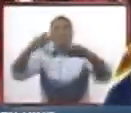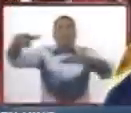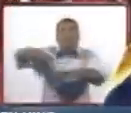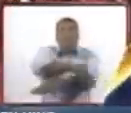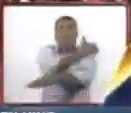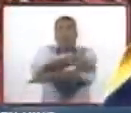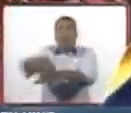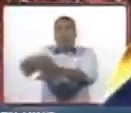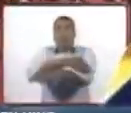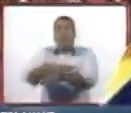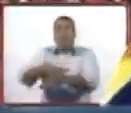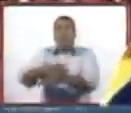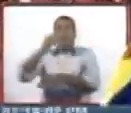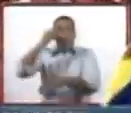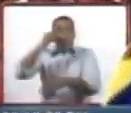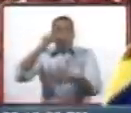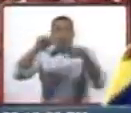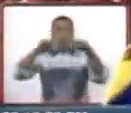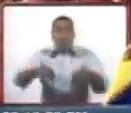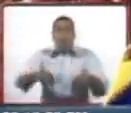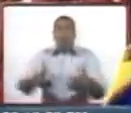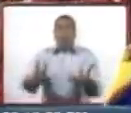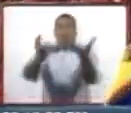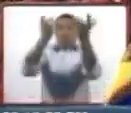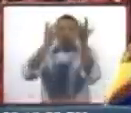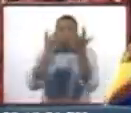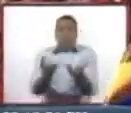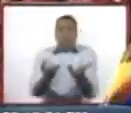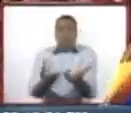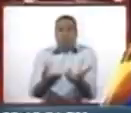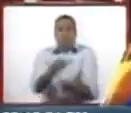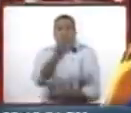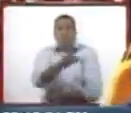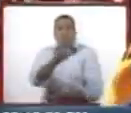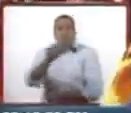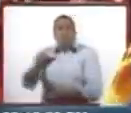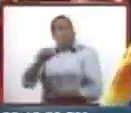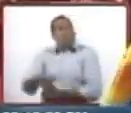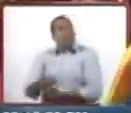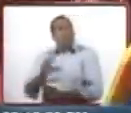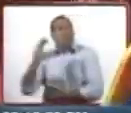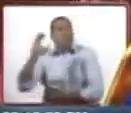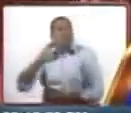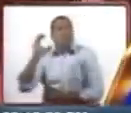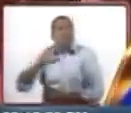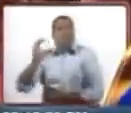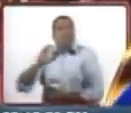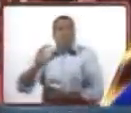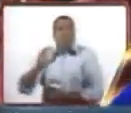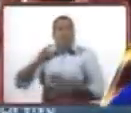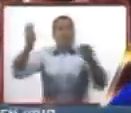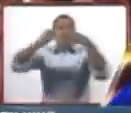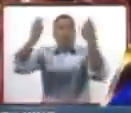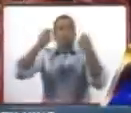hoy serán repletas, ya están repletas de pueblo acá en la ciudad de Caracas en este cierre de campaña. Pero nos acompaña una persona.